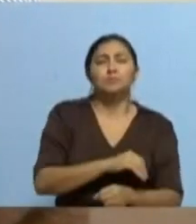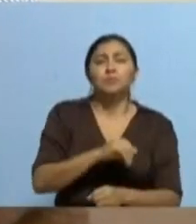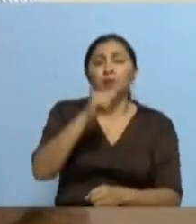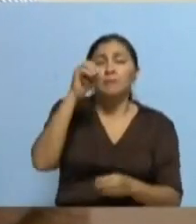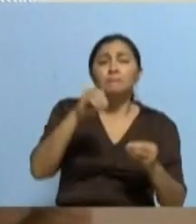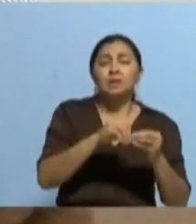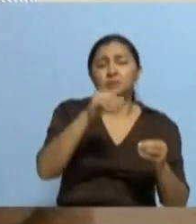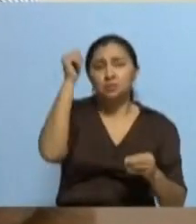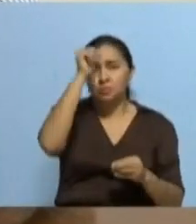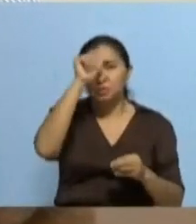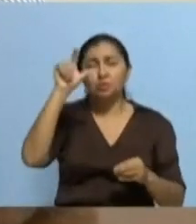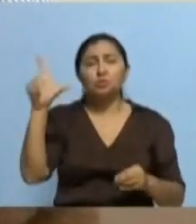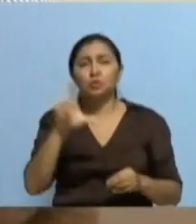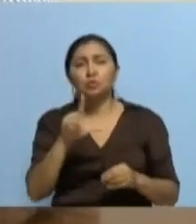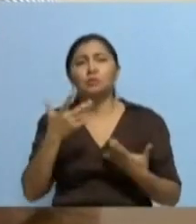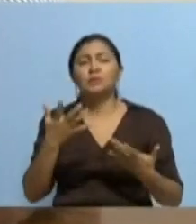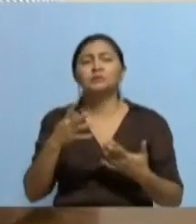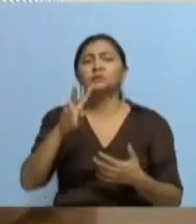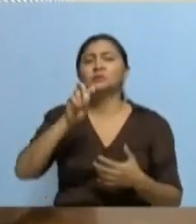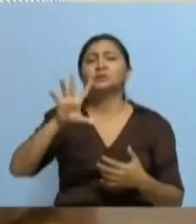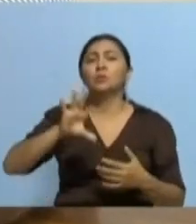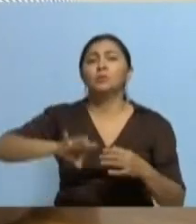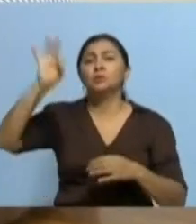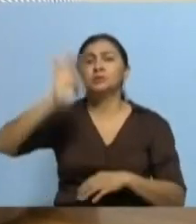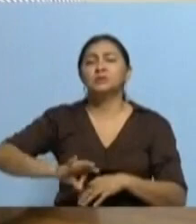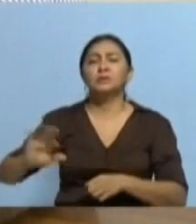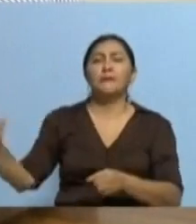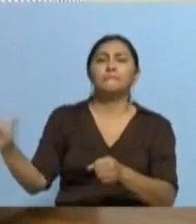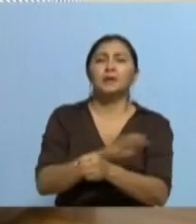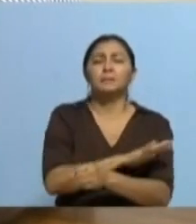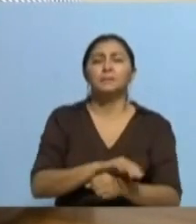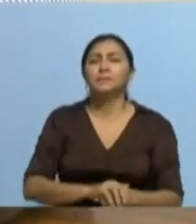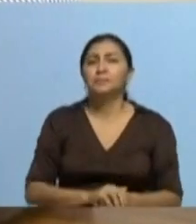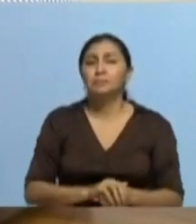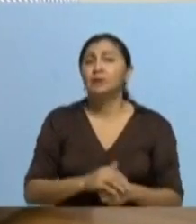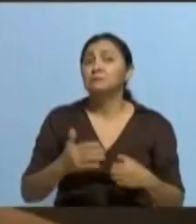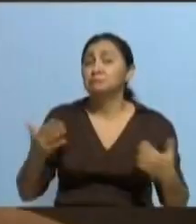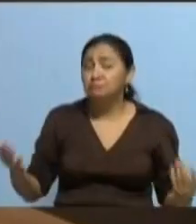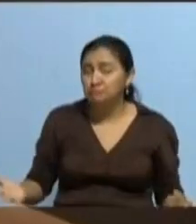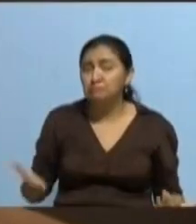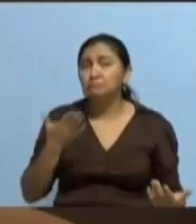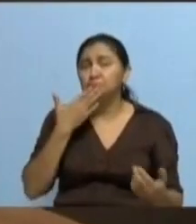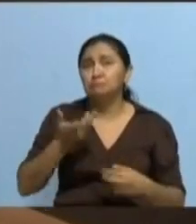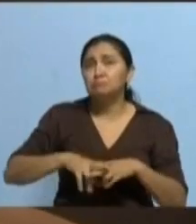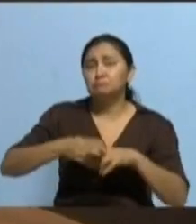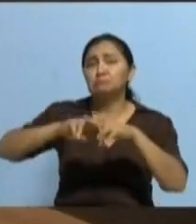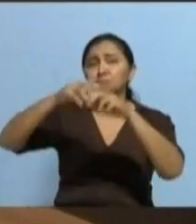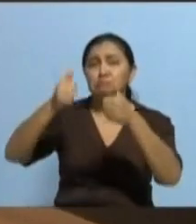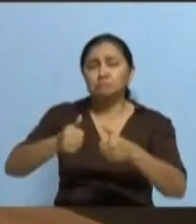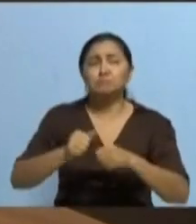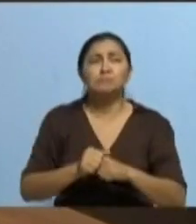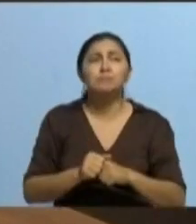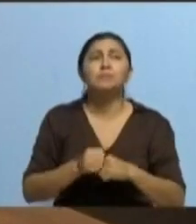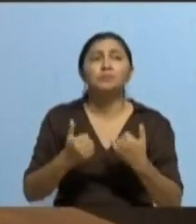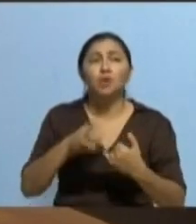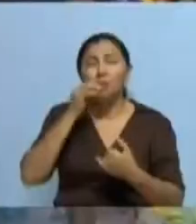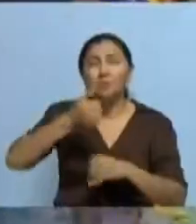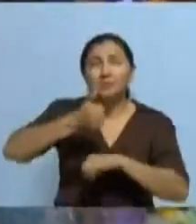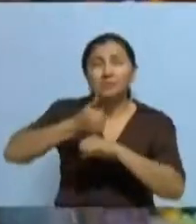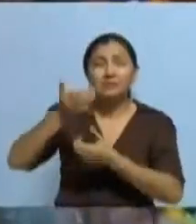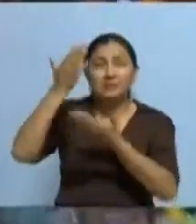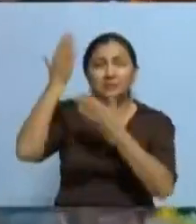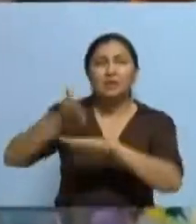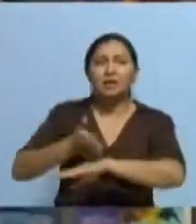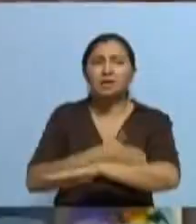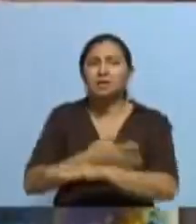sobre el 75%. Así que la demanda ha estado bien este año. MUFDI advirtió que este año los diferentes eventos